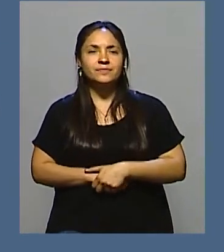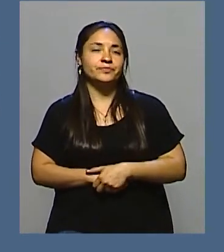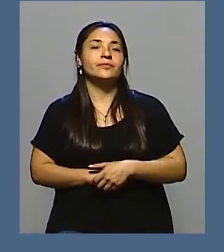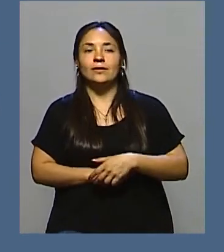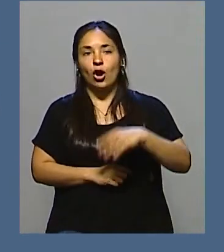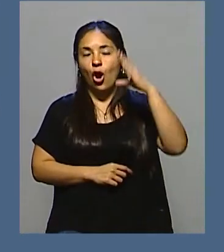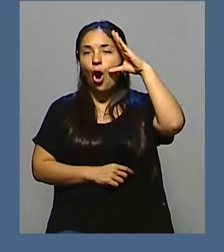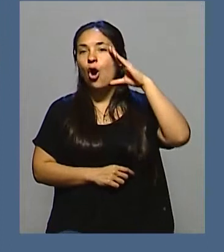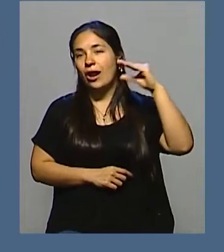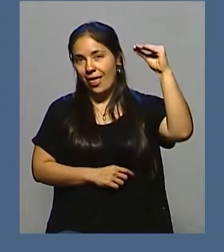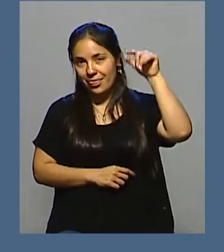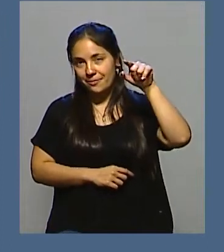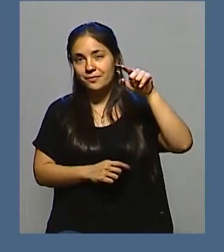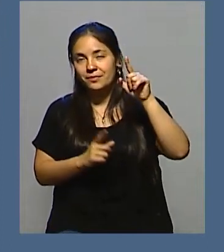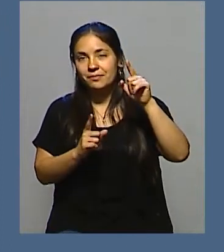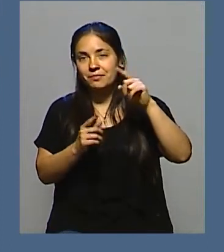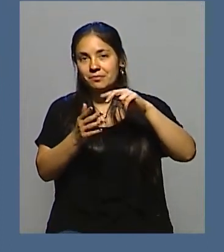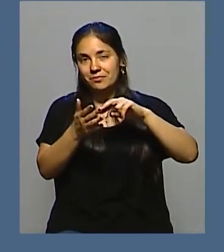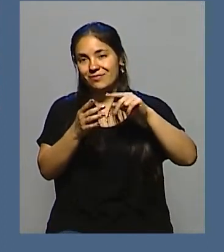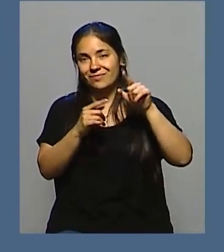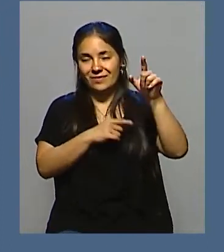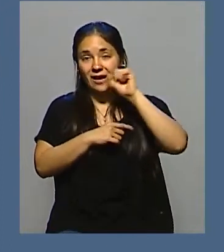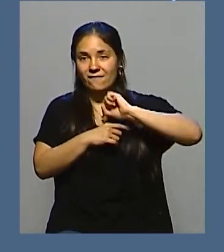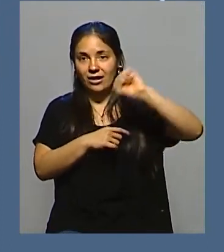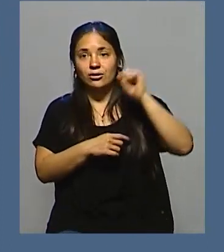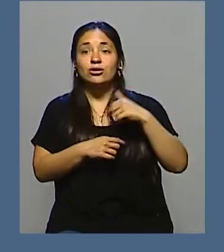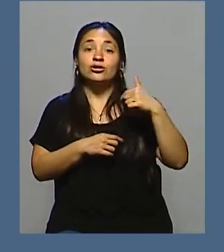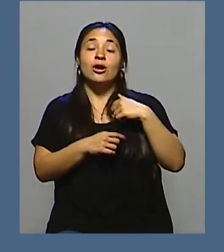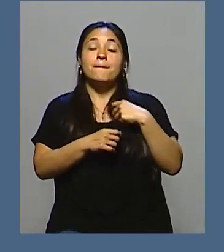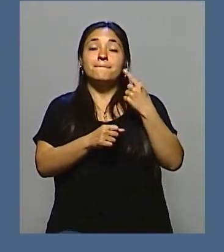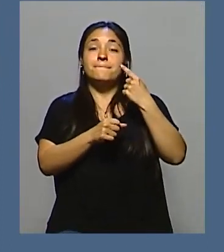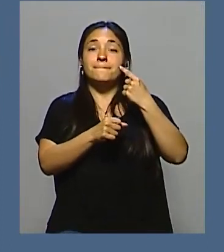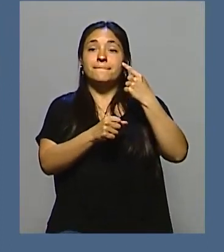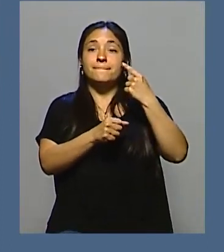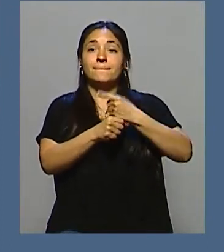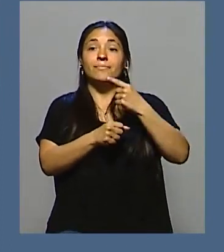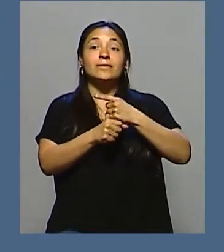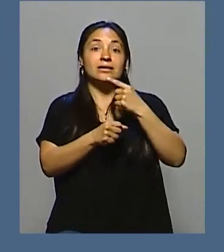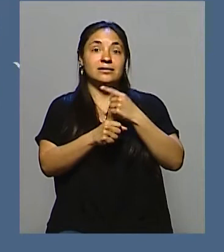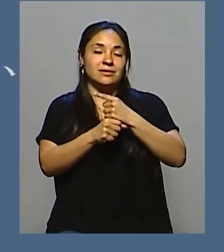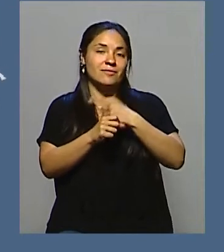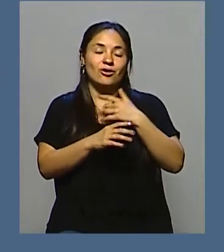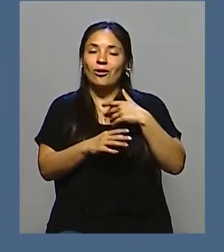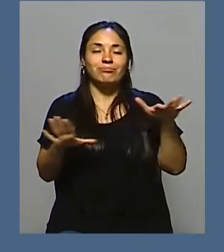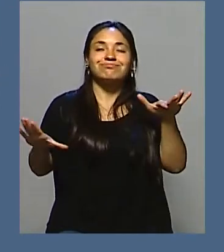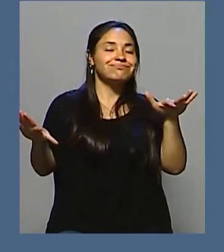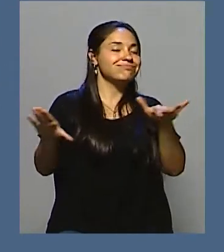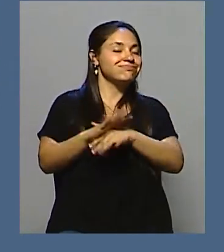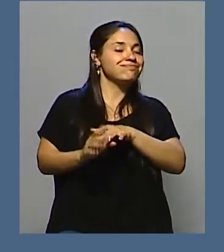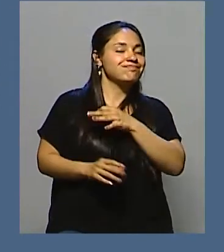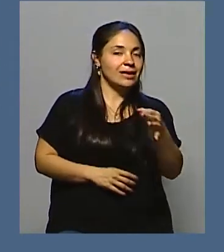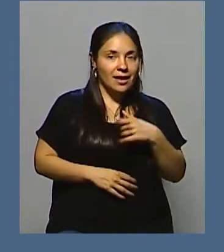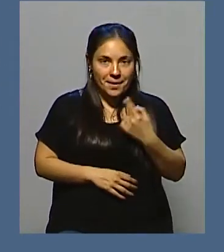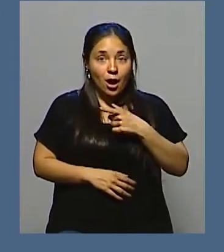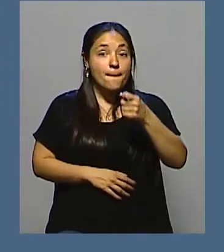Yo al principio emboqué al anzuelo, como se puede decir, pero como buen periodista y sobre todo